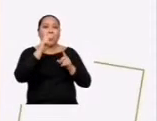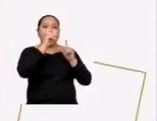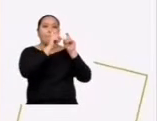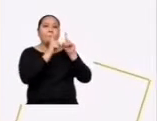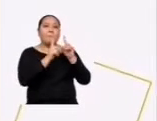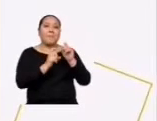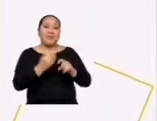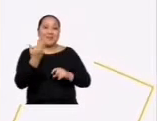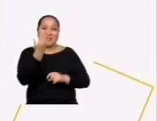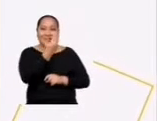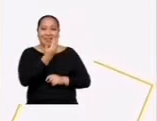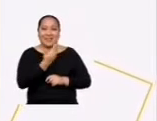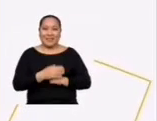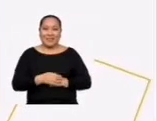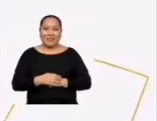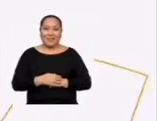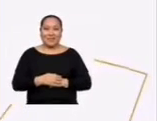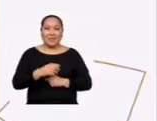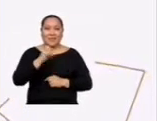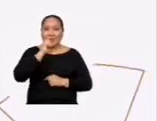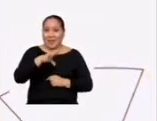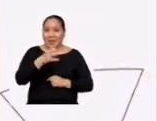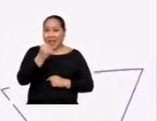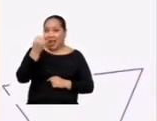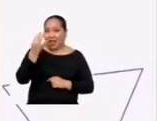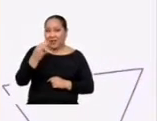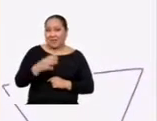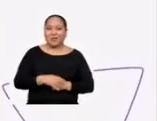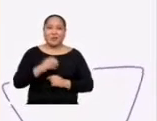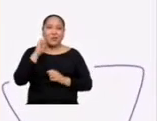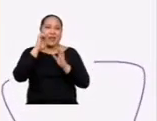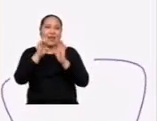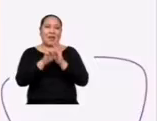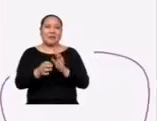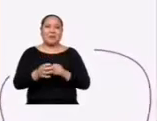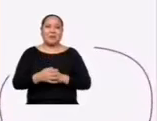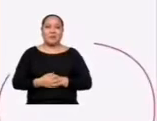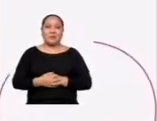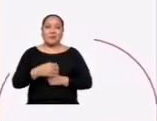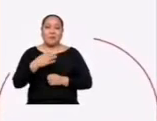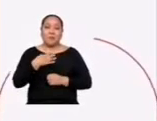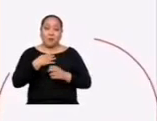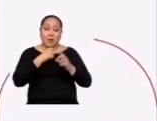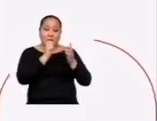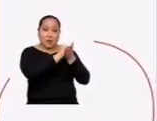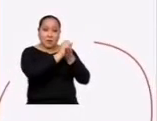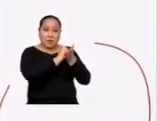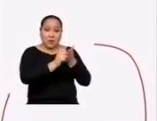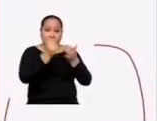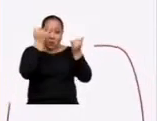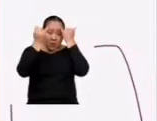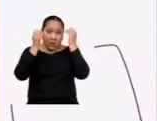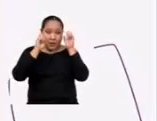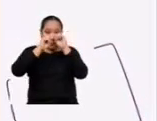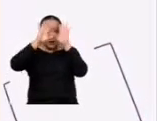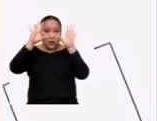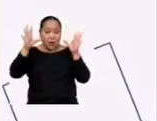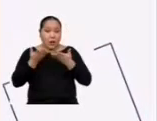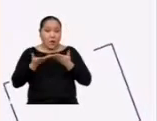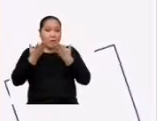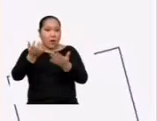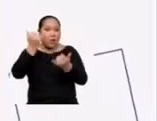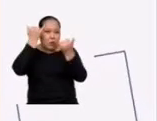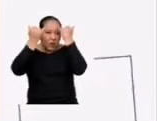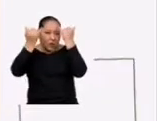preguntas que están en pantalla. Mencionaré algunas. Por ejemplo, ¿mi texto tiene ideas claras y da